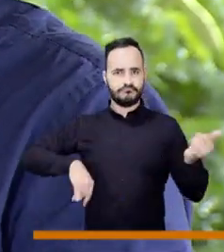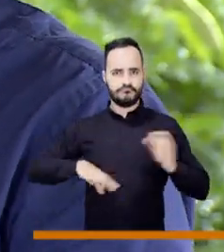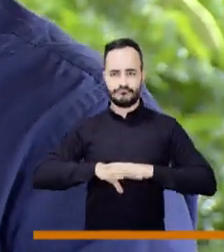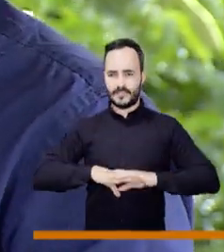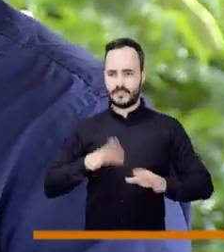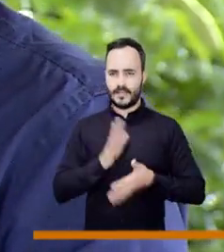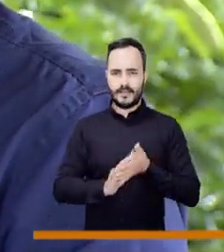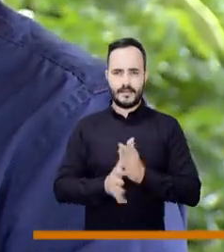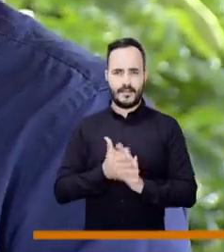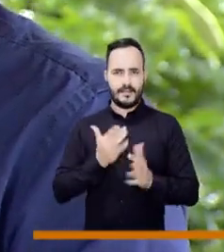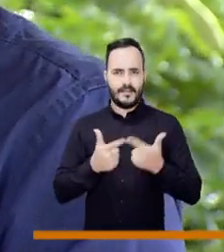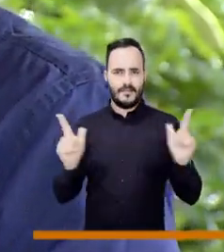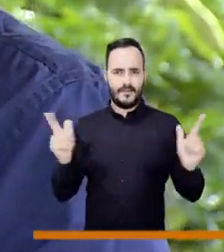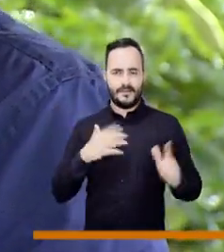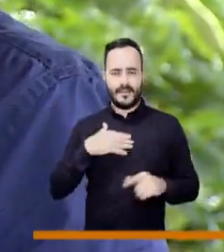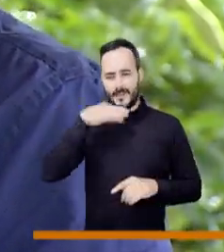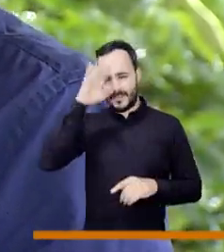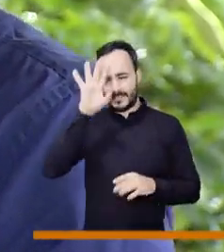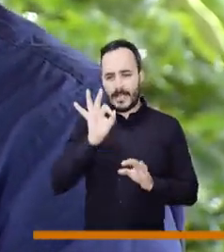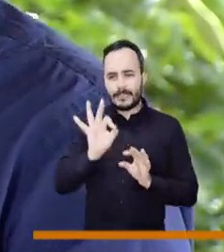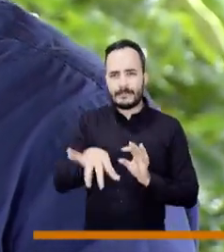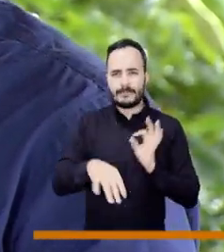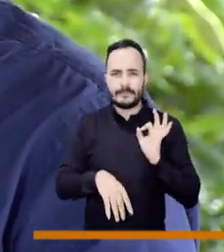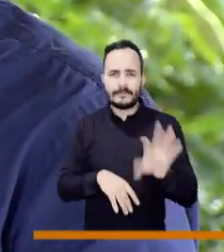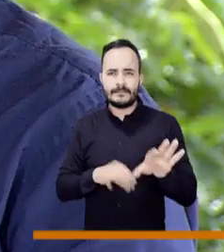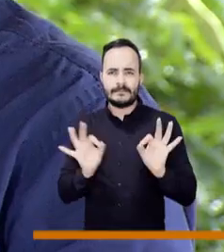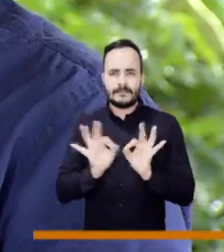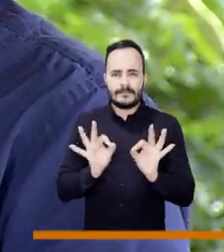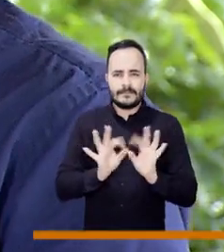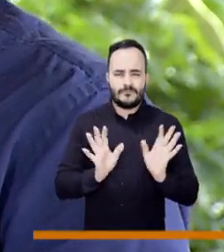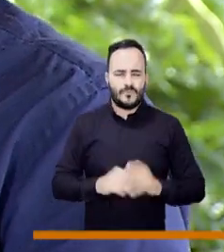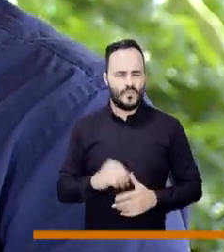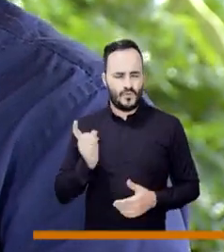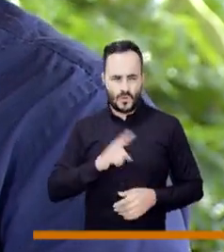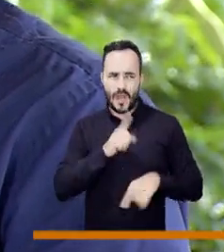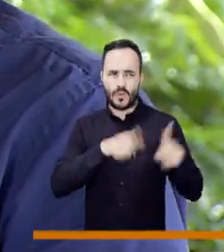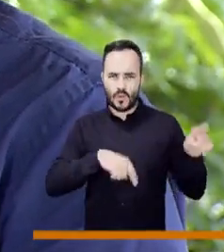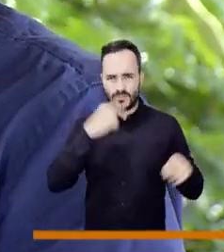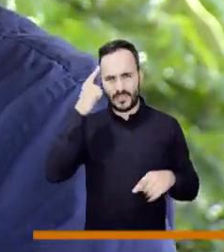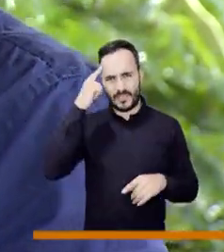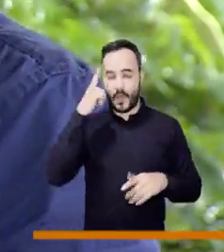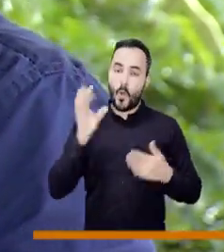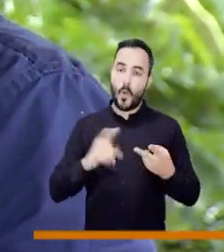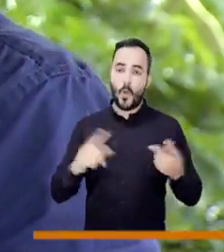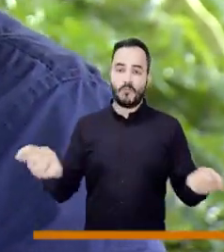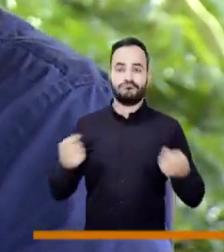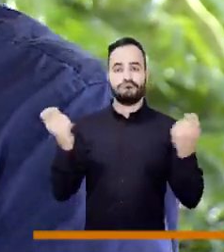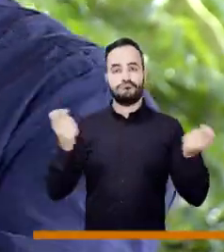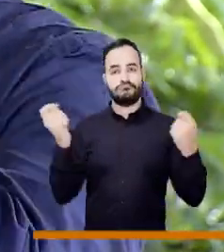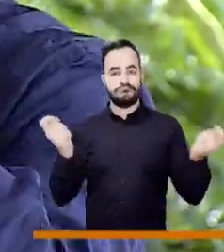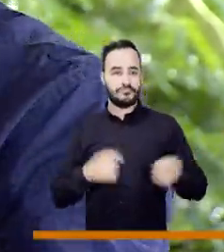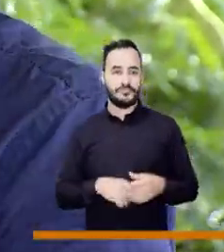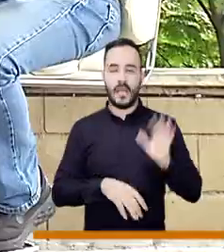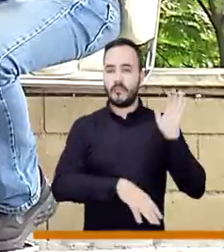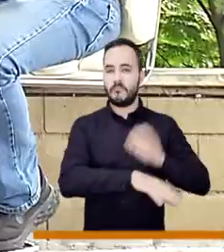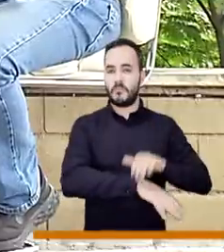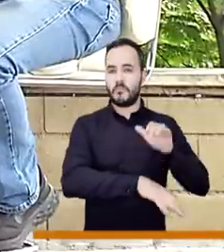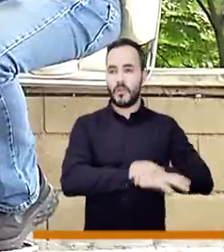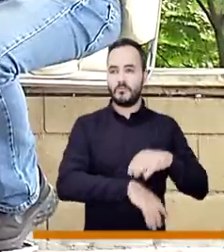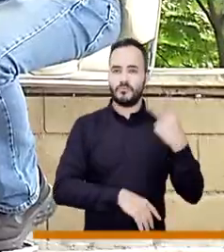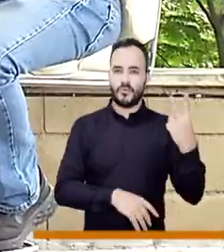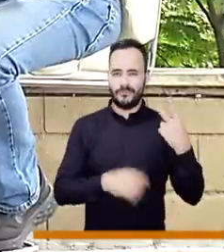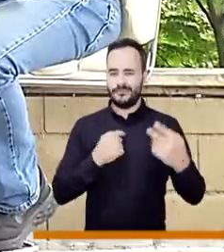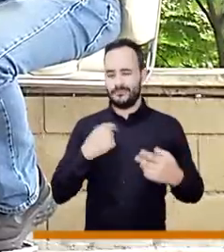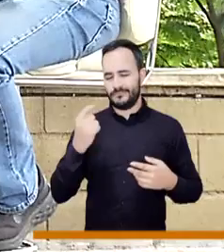hacer lo que tiene que hacer Medellín. Medellín ya no es de paños de agua tibia, como muchos creen, ni es de show, que yo cogí